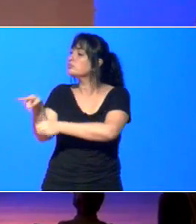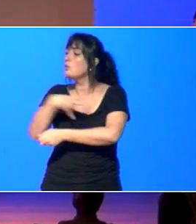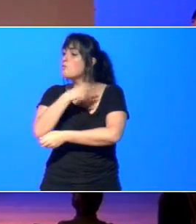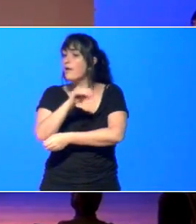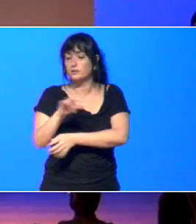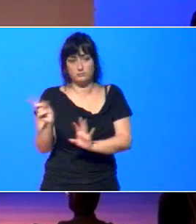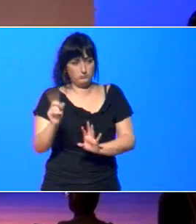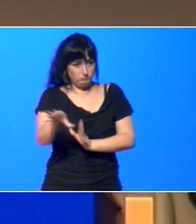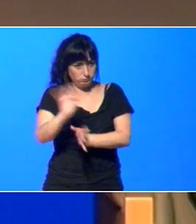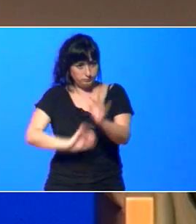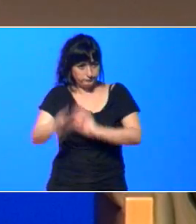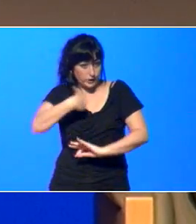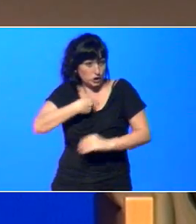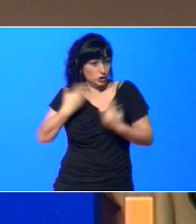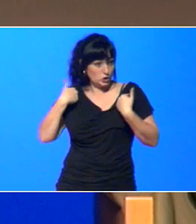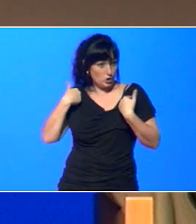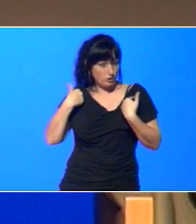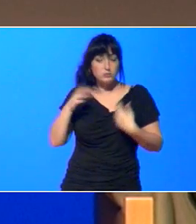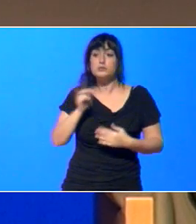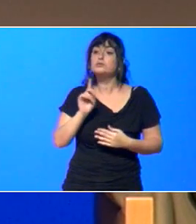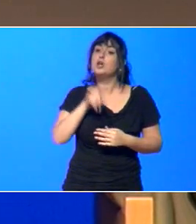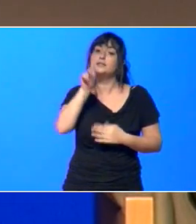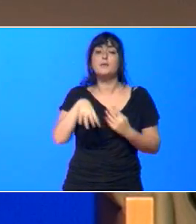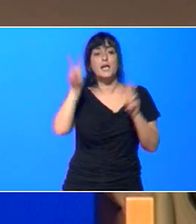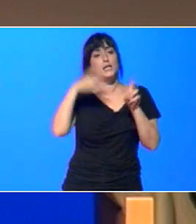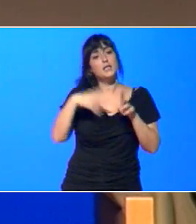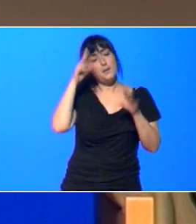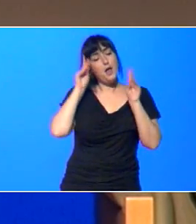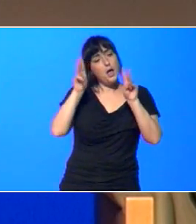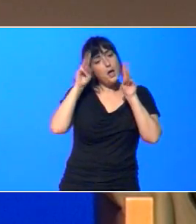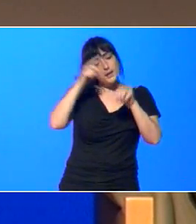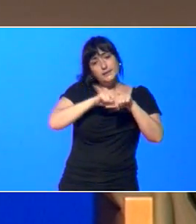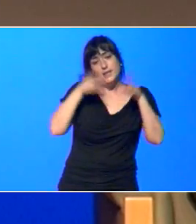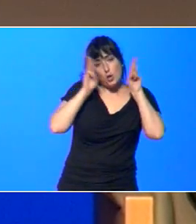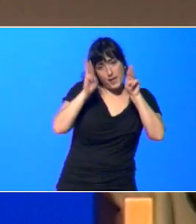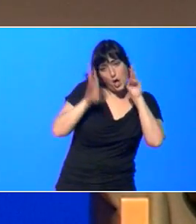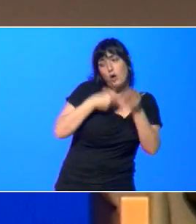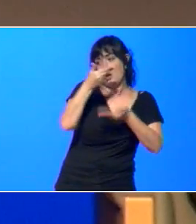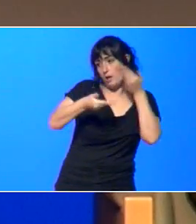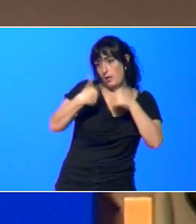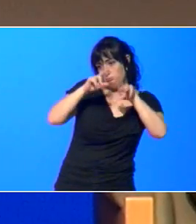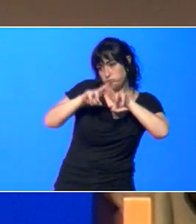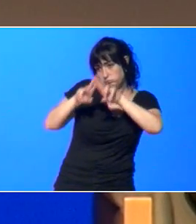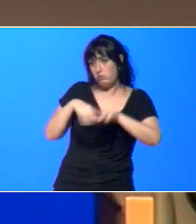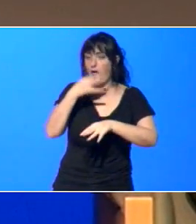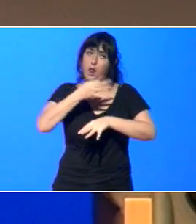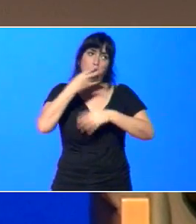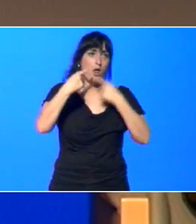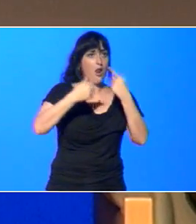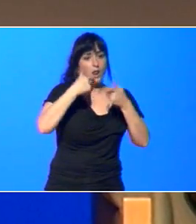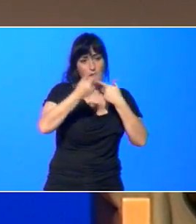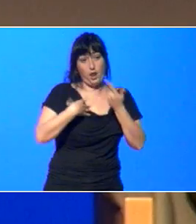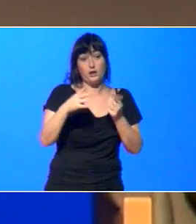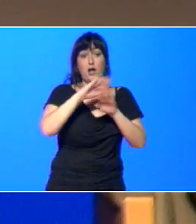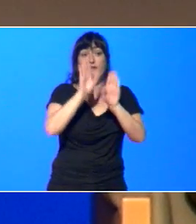la parafernalia de los dictámenes, las evaluaciones psicopedagógicas, bla, bla, bla, bla, bla, bla, bla, bla, bla, al final para poner una etiqueta que